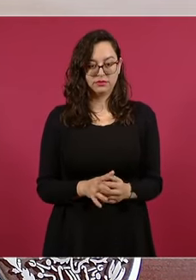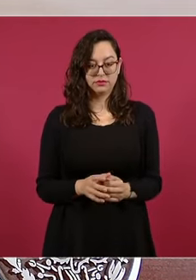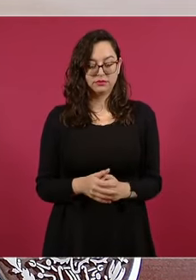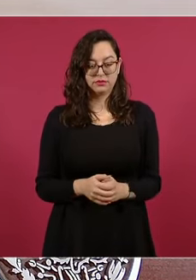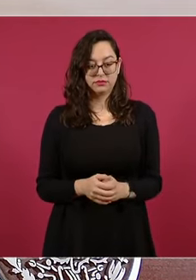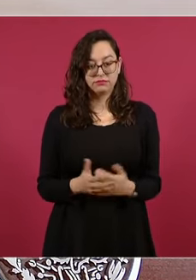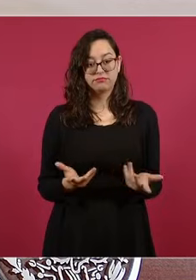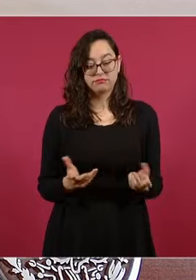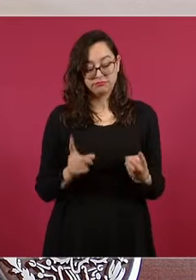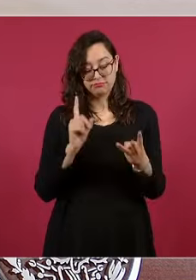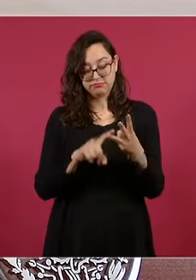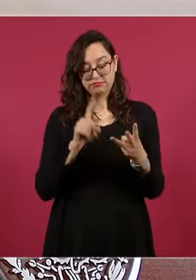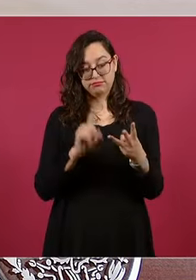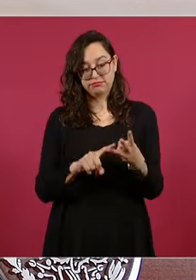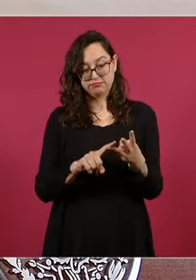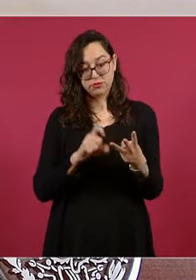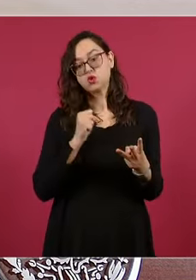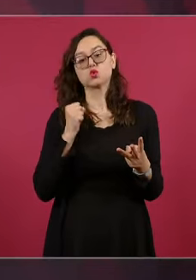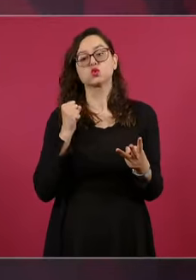Y la suerte.